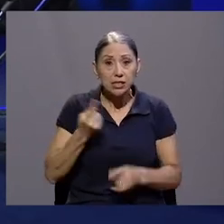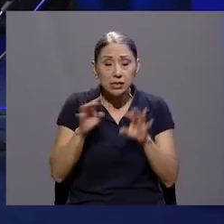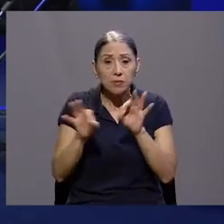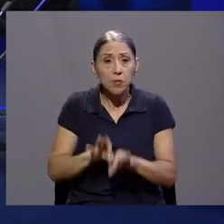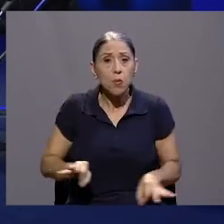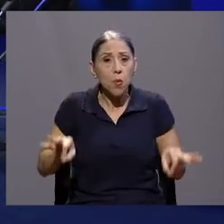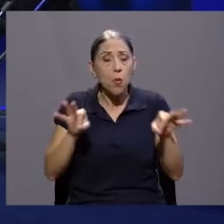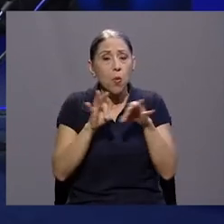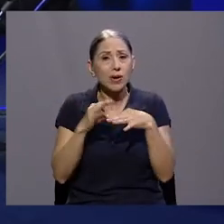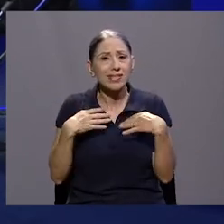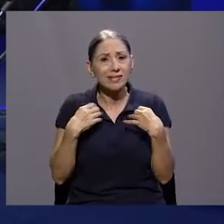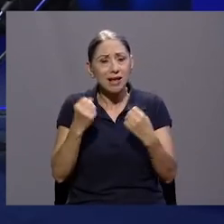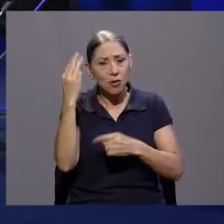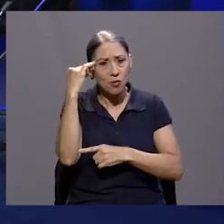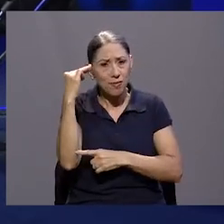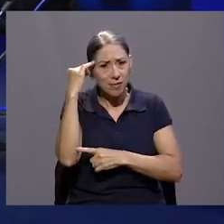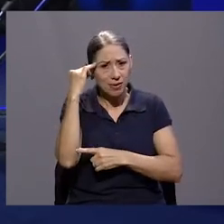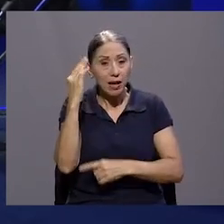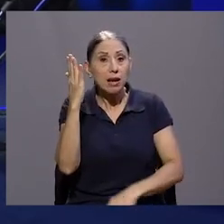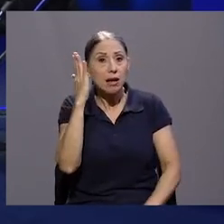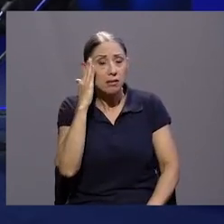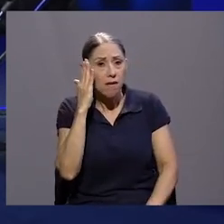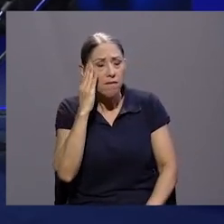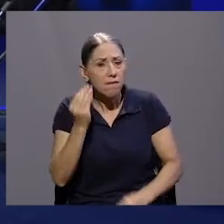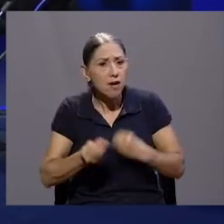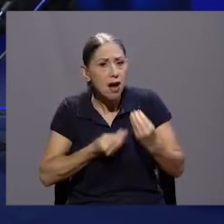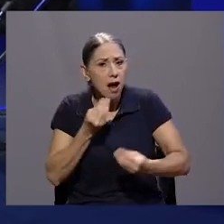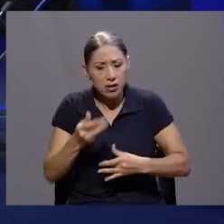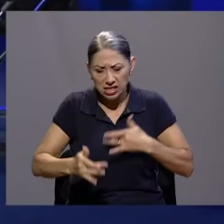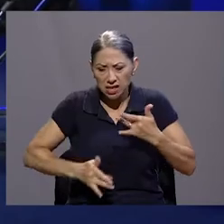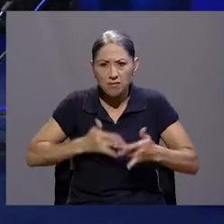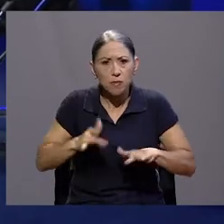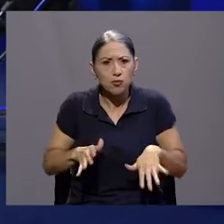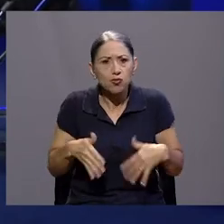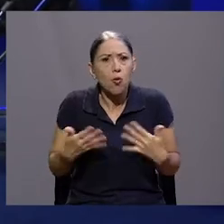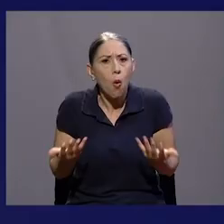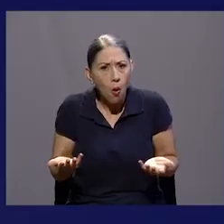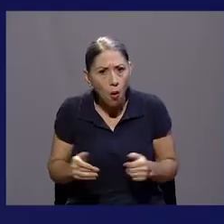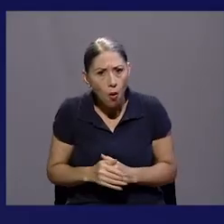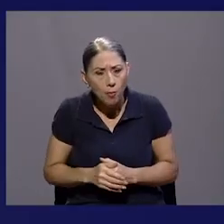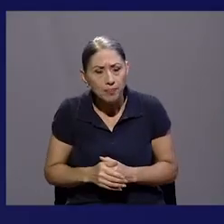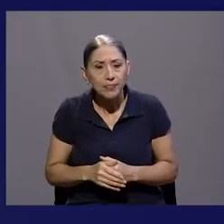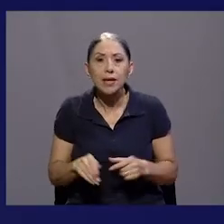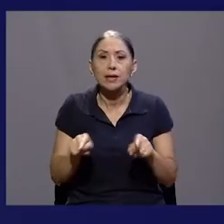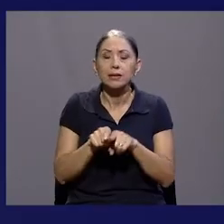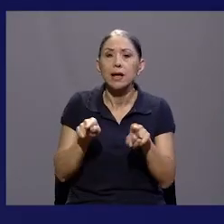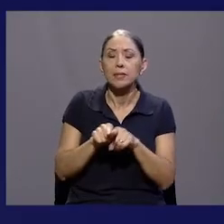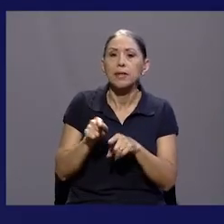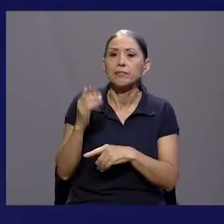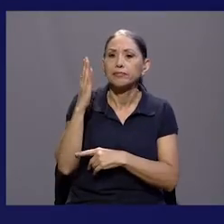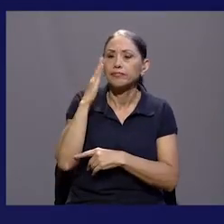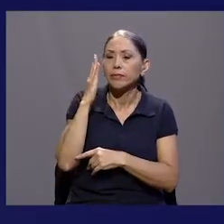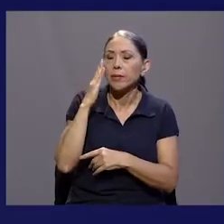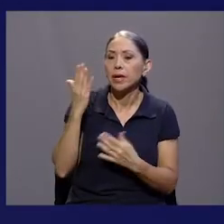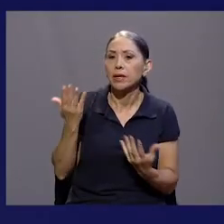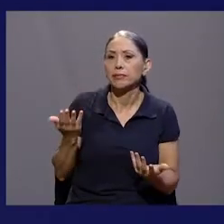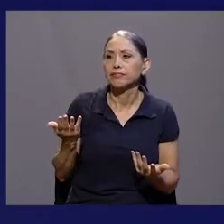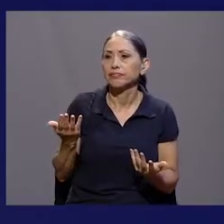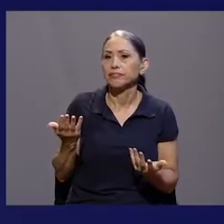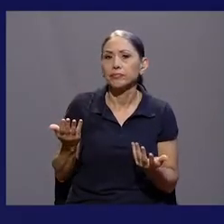el tema de salud mental y de estar conscientes de cómo nos sentimos de saber determinar